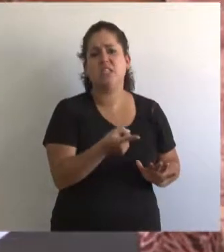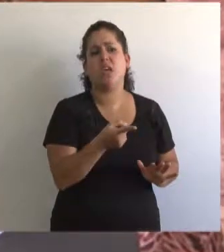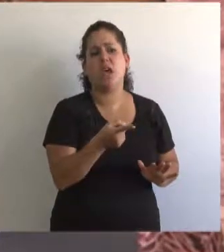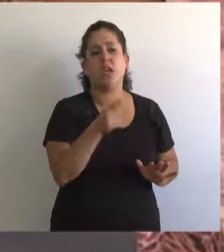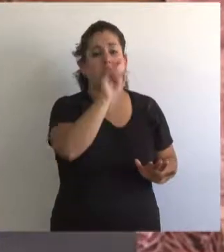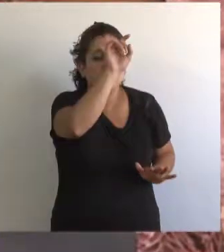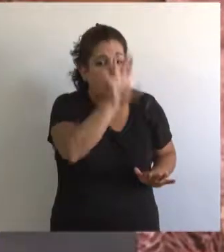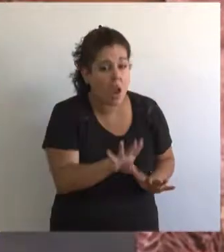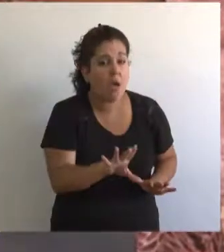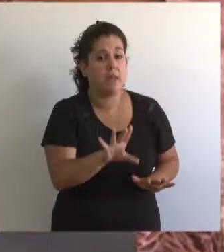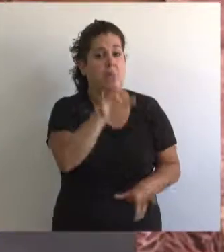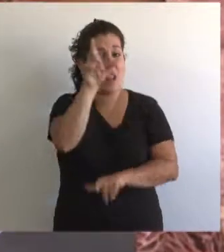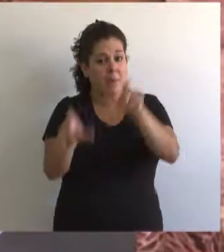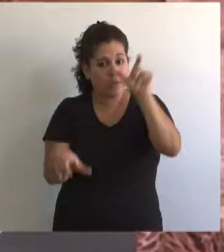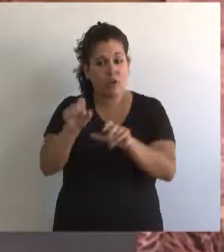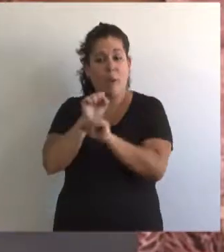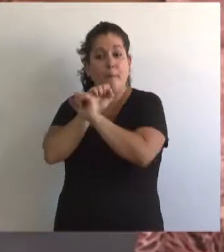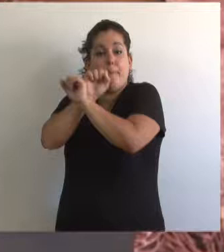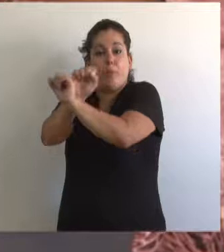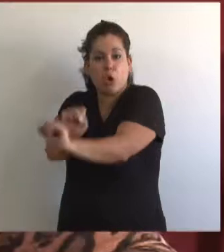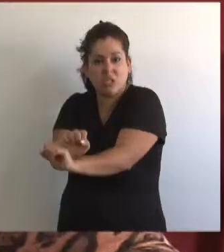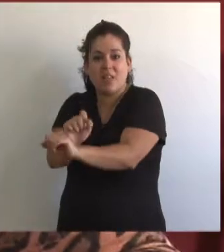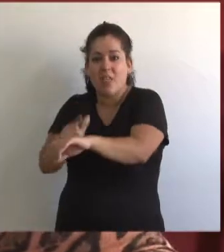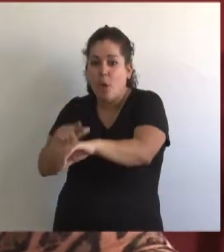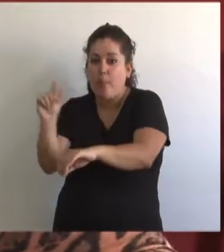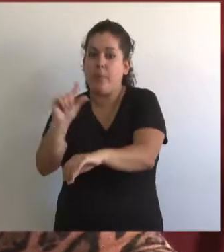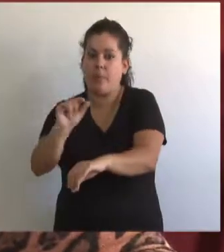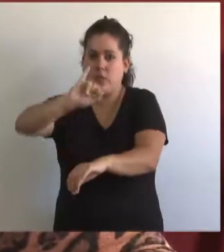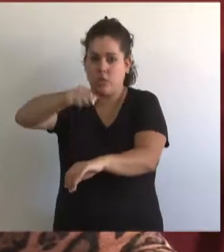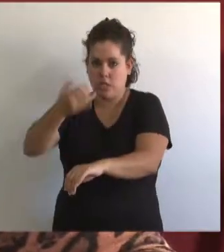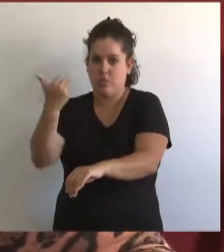donde solamente le permite a aquellos procesados que estén cumpliendo con